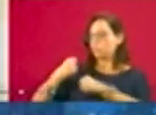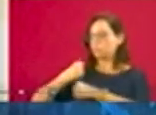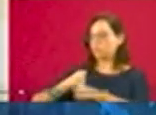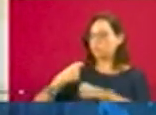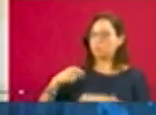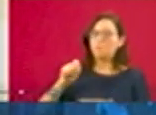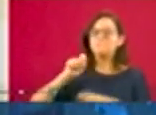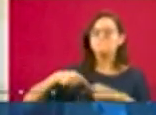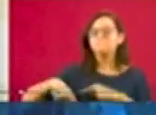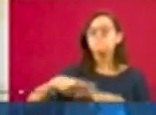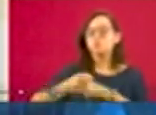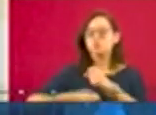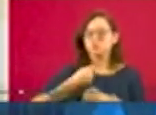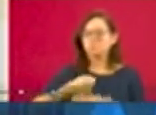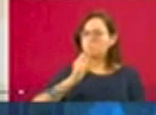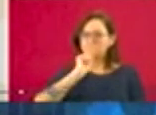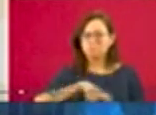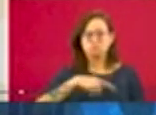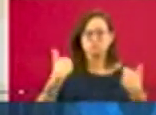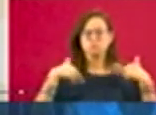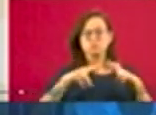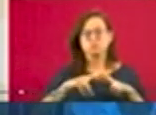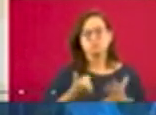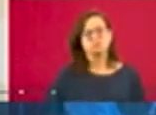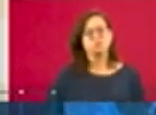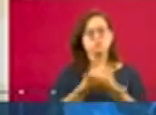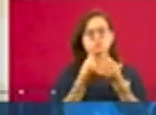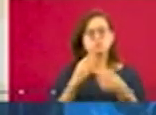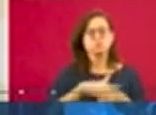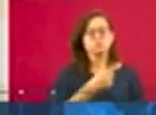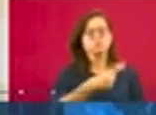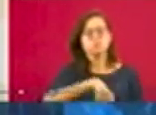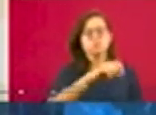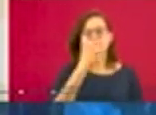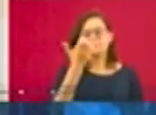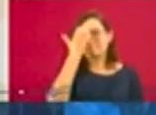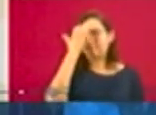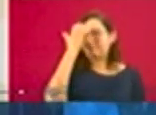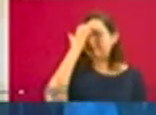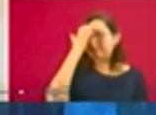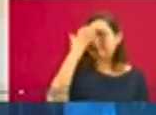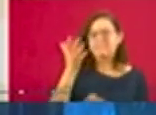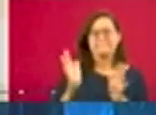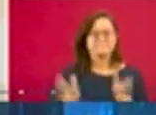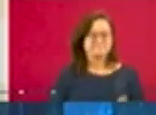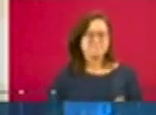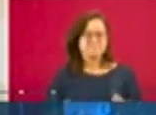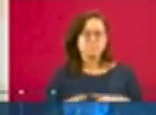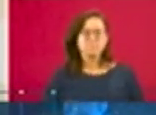colgada en mi pared que dice, como no sabían que era imposible, lo hicieron.